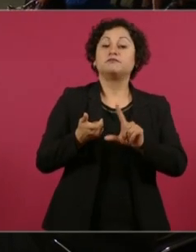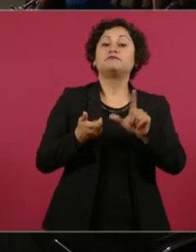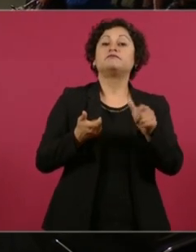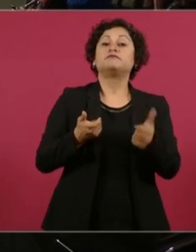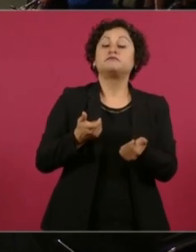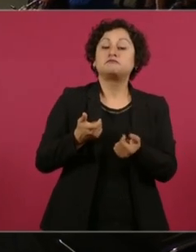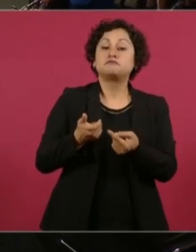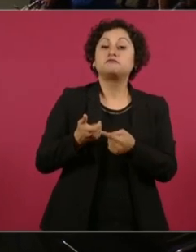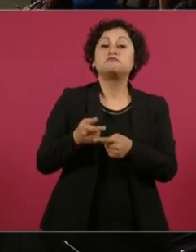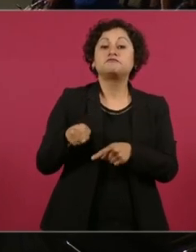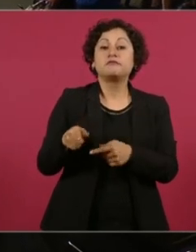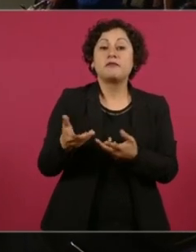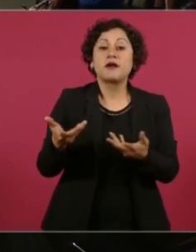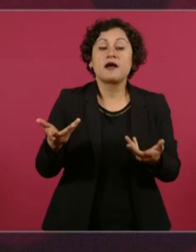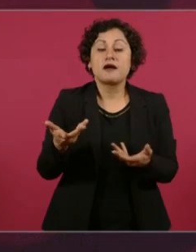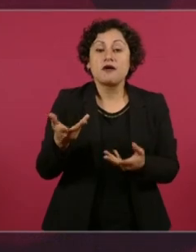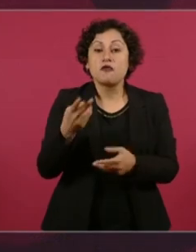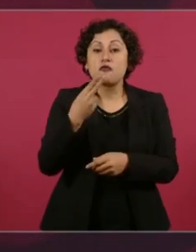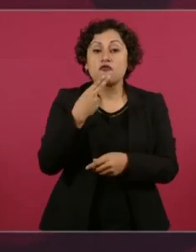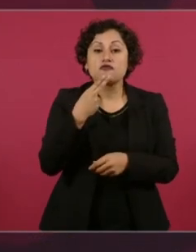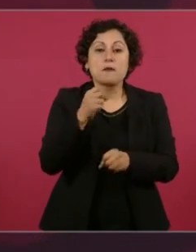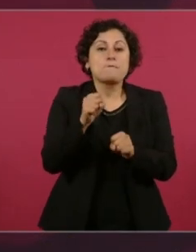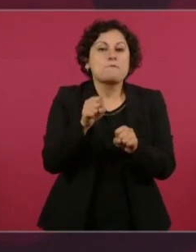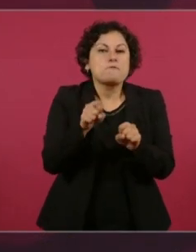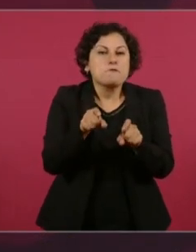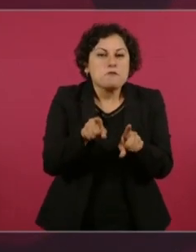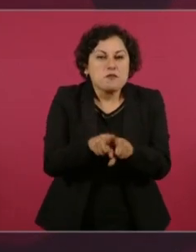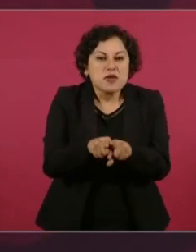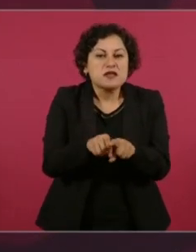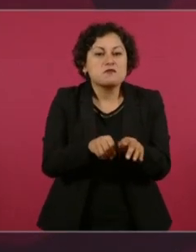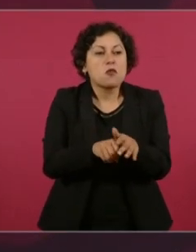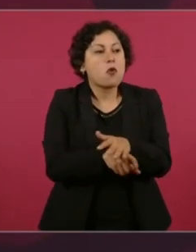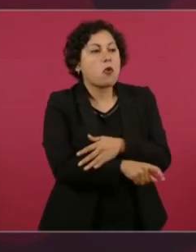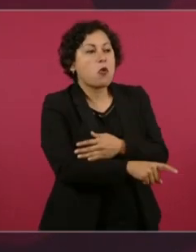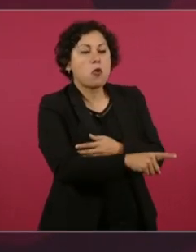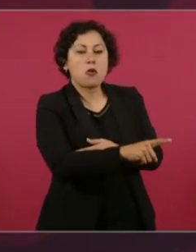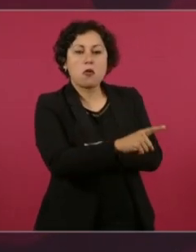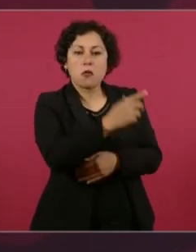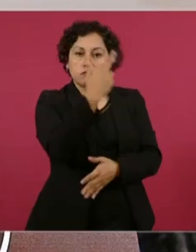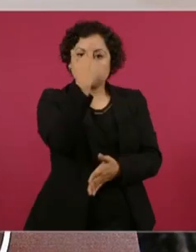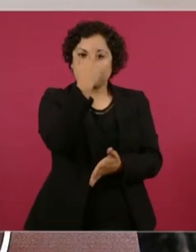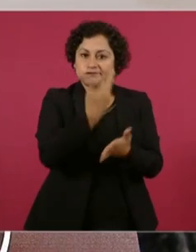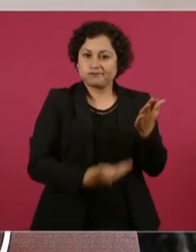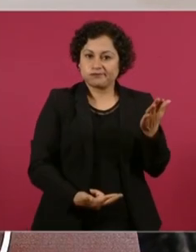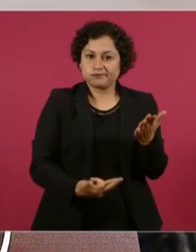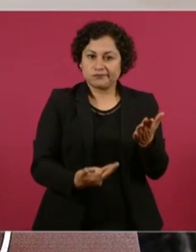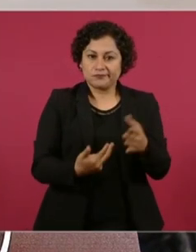lo usan para cuestiones ilegales,